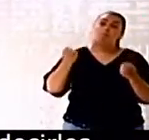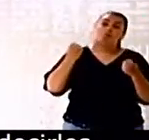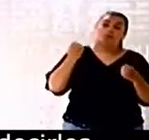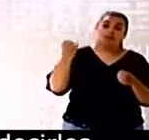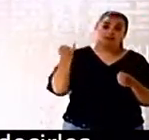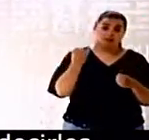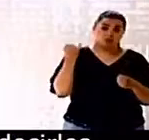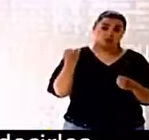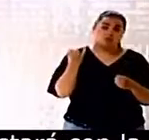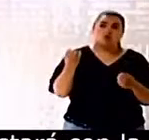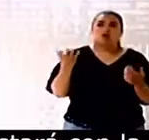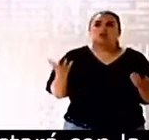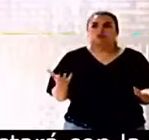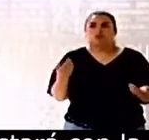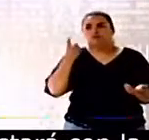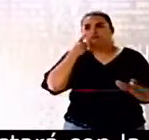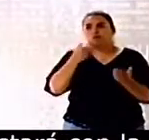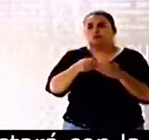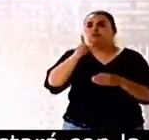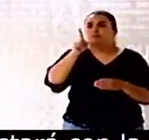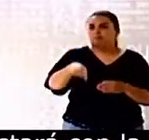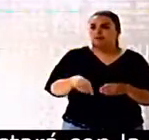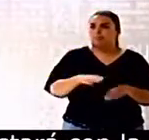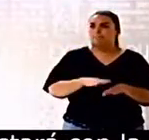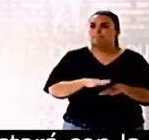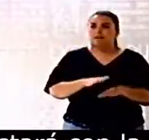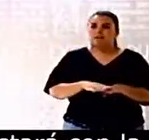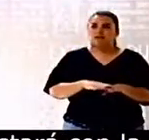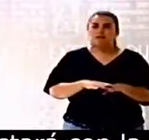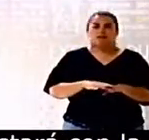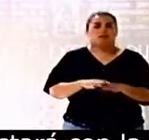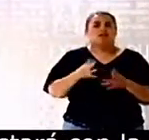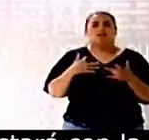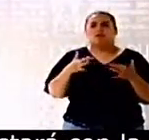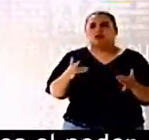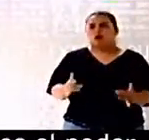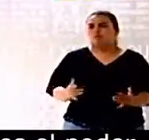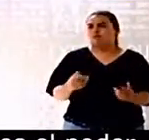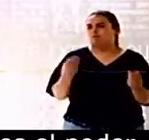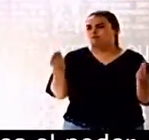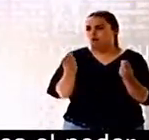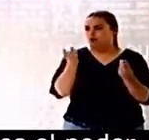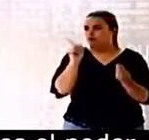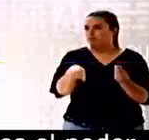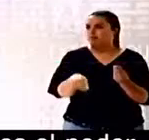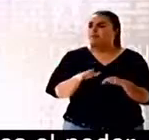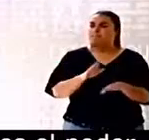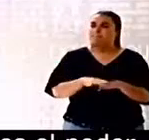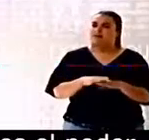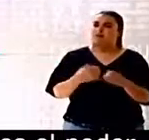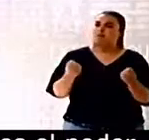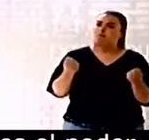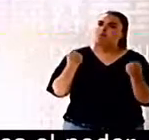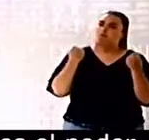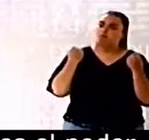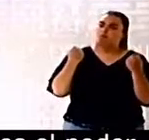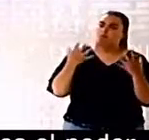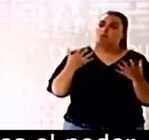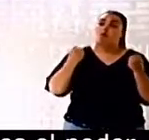por parte también de la mejor y más rápida diligencia, en este caso, del Poder Judicial.